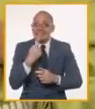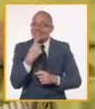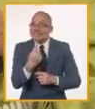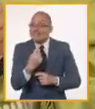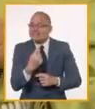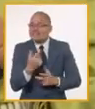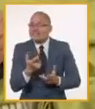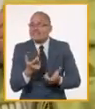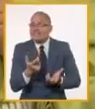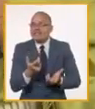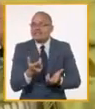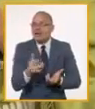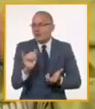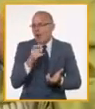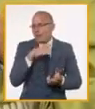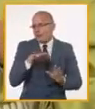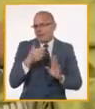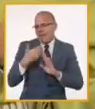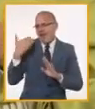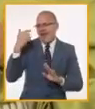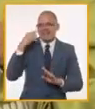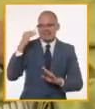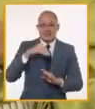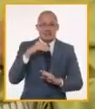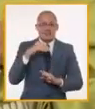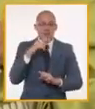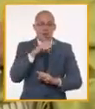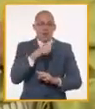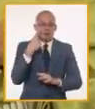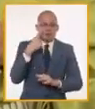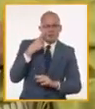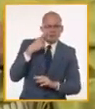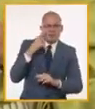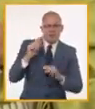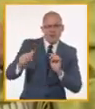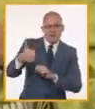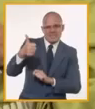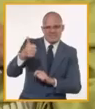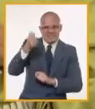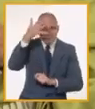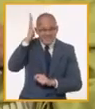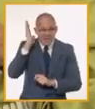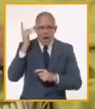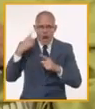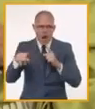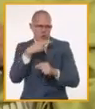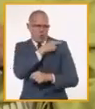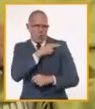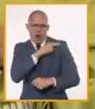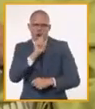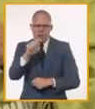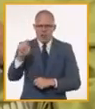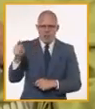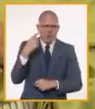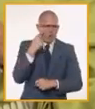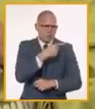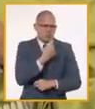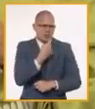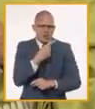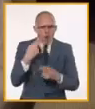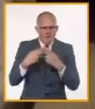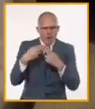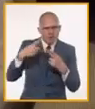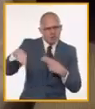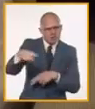personas que vio, por ejemplo, en el presidente Díaz-Canel y en otros cuadros que hoy están en la dirección del país.